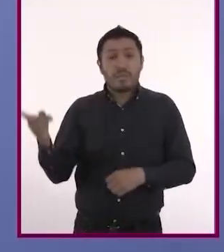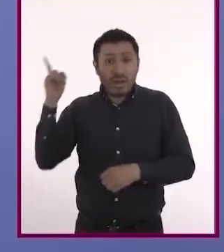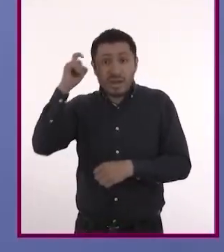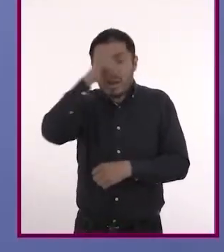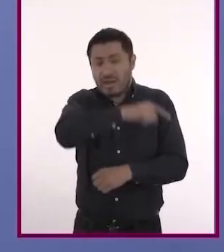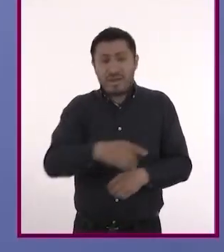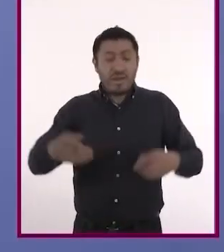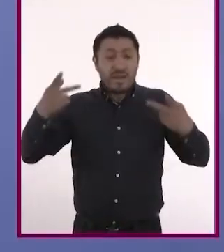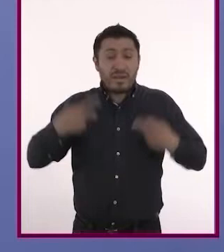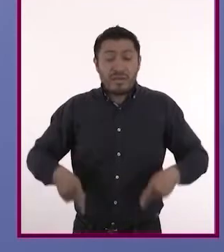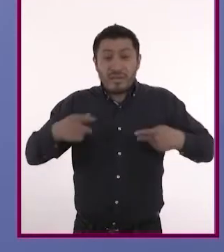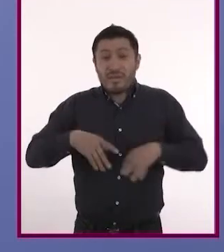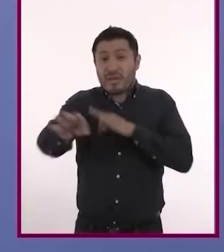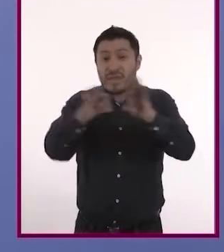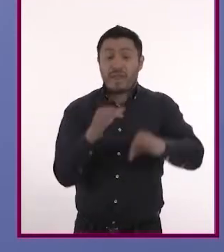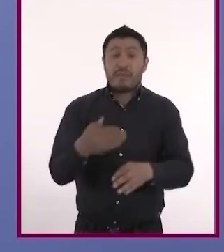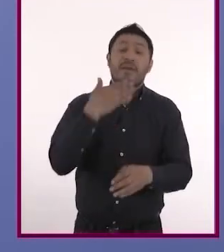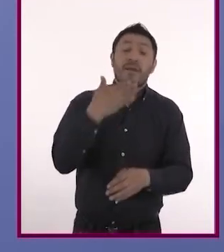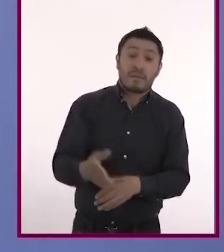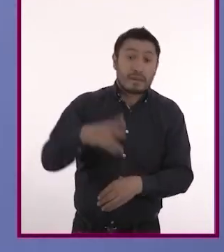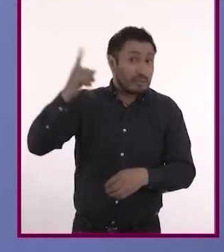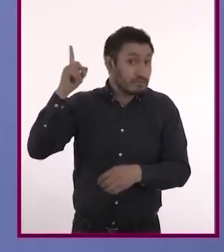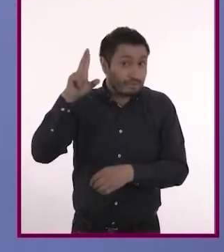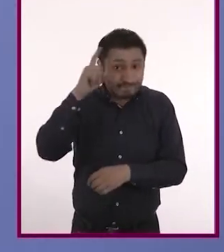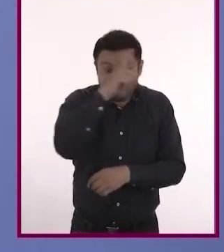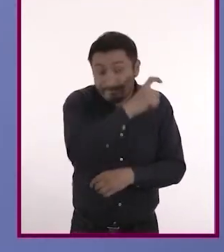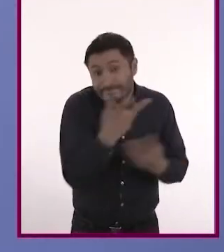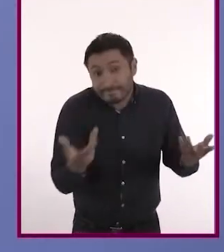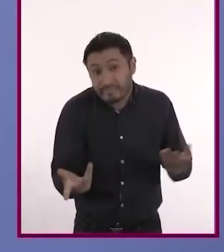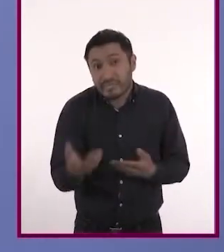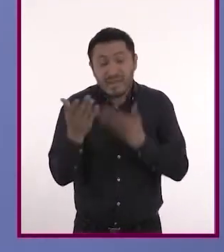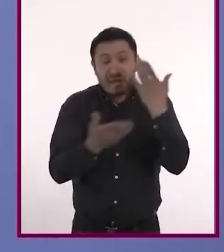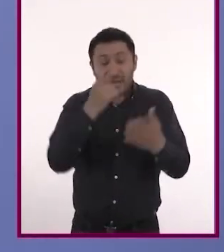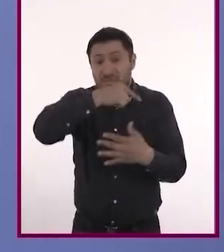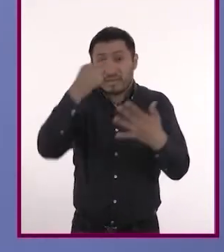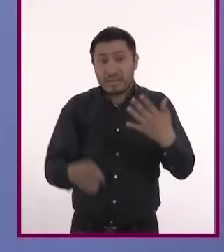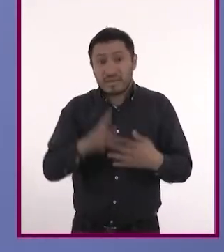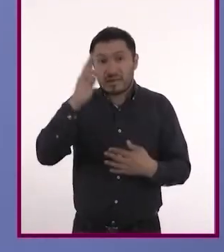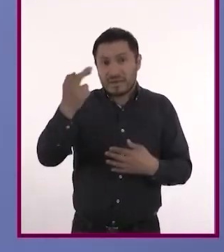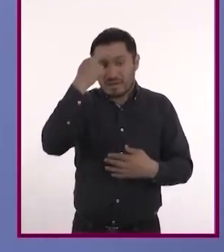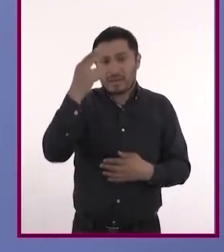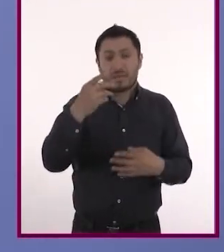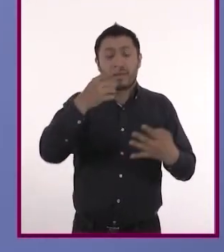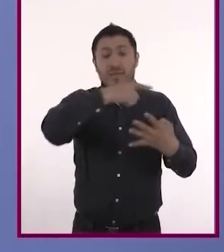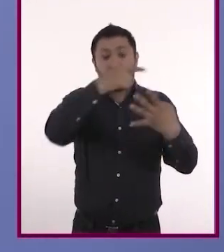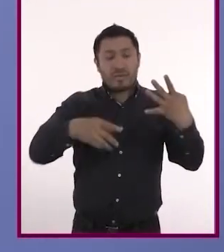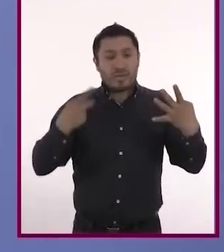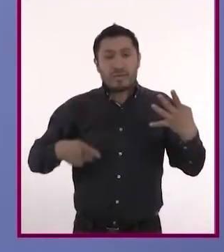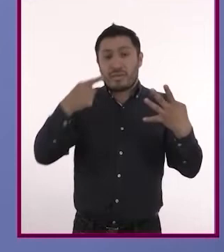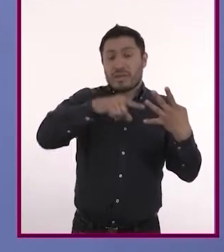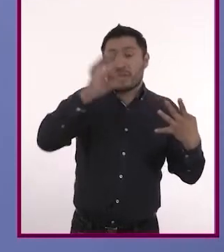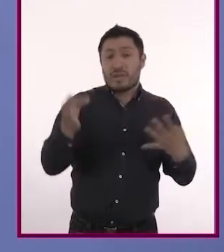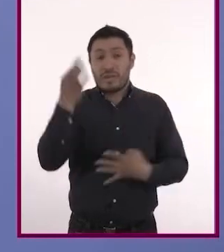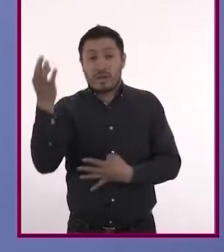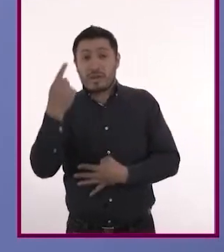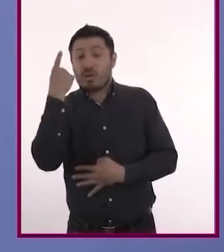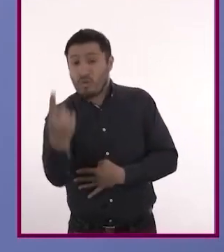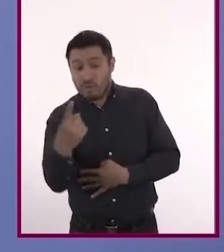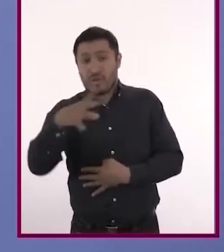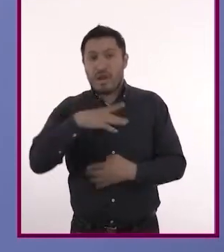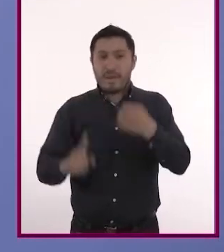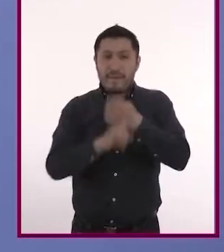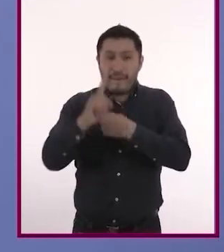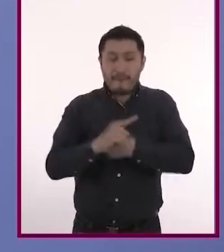que la persona trabaje o estudie con normalidad. Recordemos que 1 de cada 4 personas padece algún trastorno o